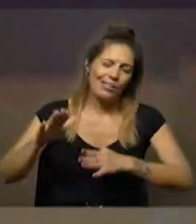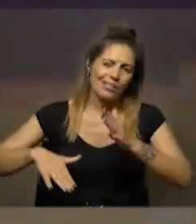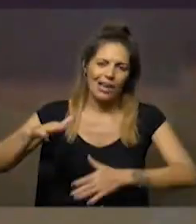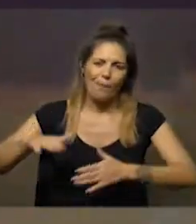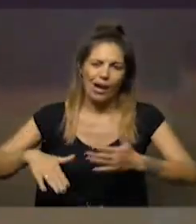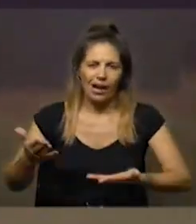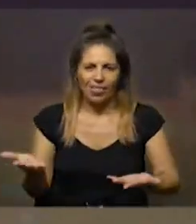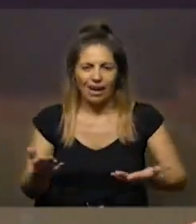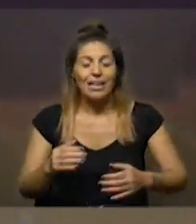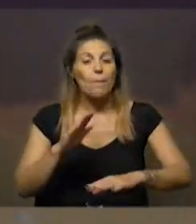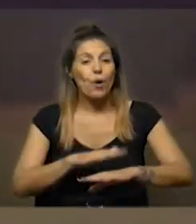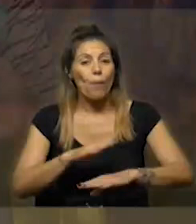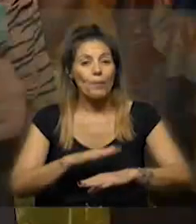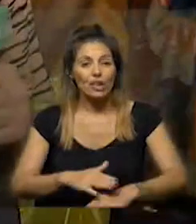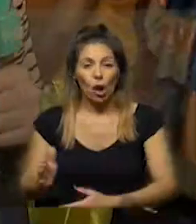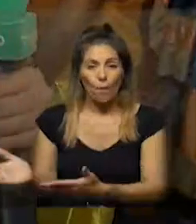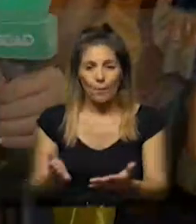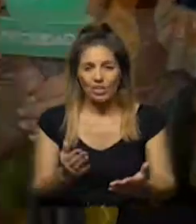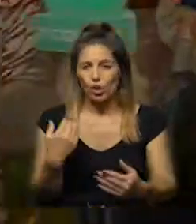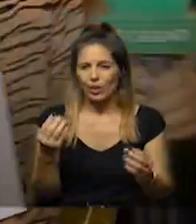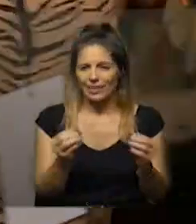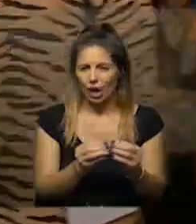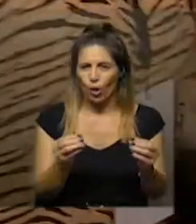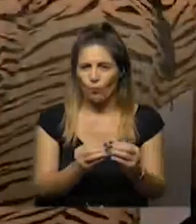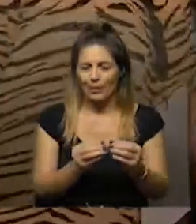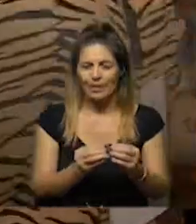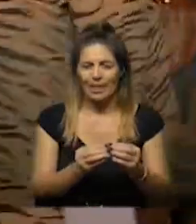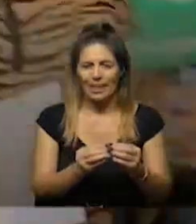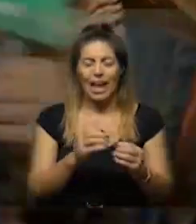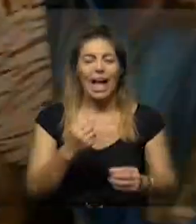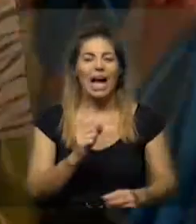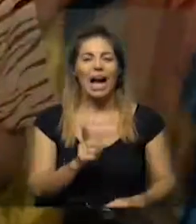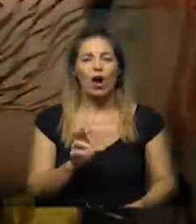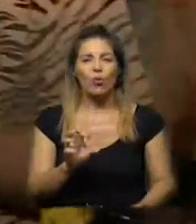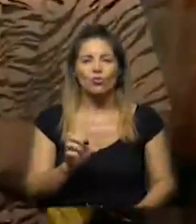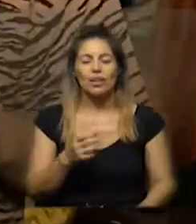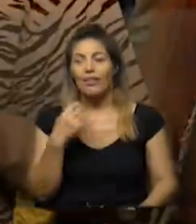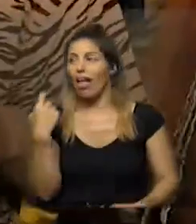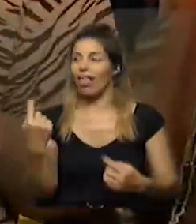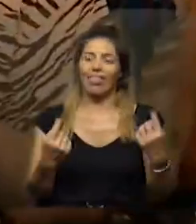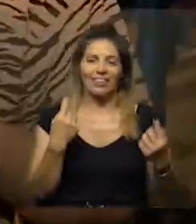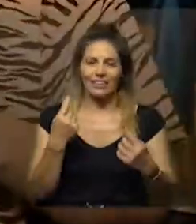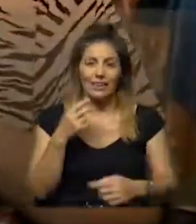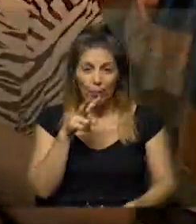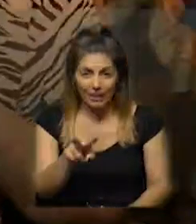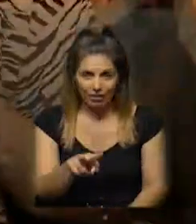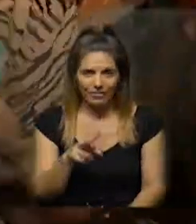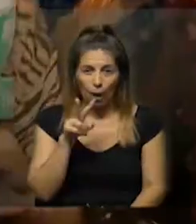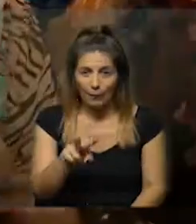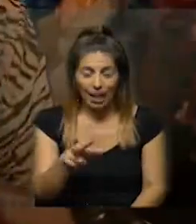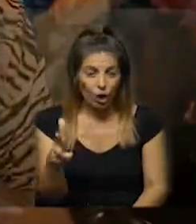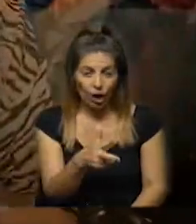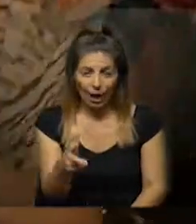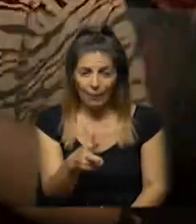querida Noelia, y es el momento de darle paso a nuestra compañera Agus, que está del otro lado, distraída, mirando. Agustina, te estamos mirando. Estás en